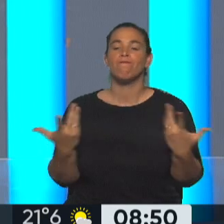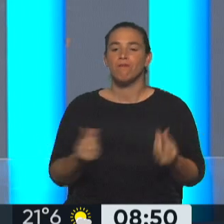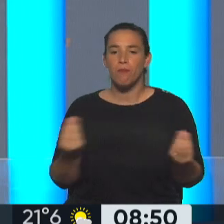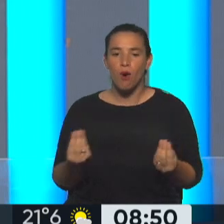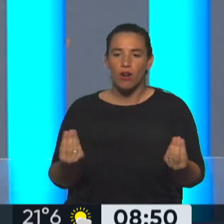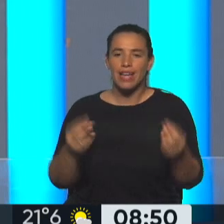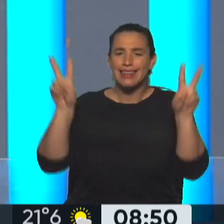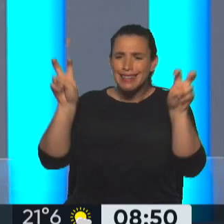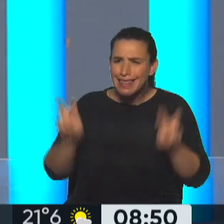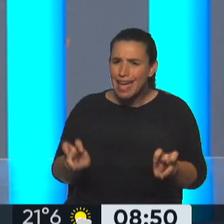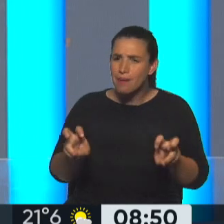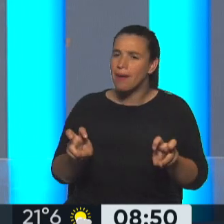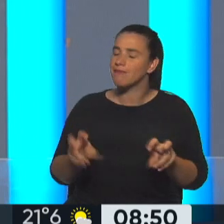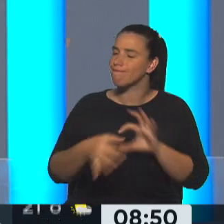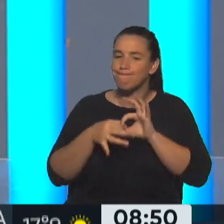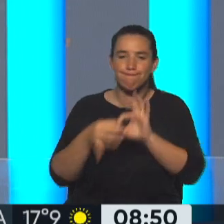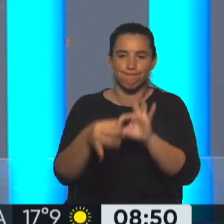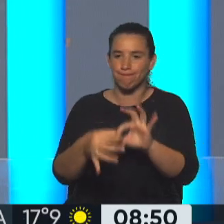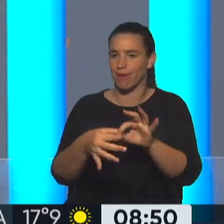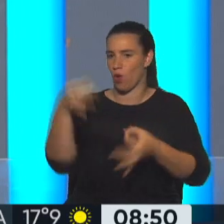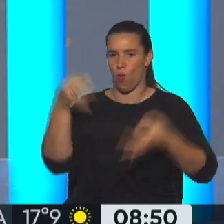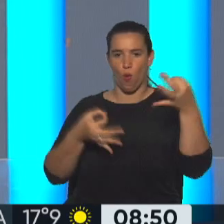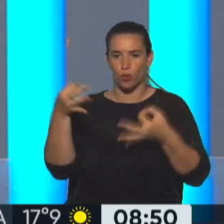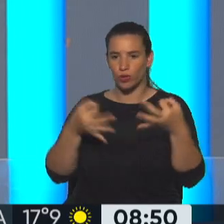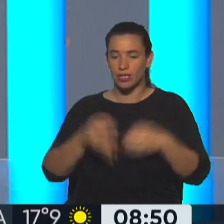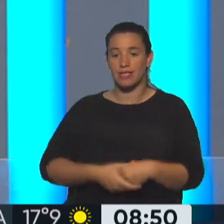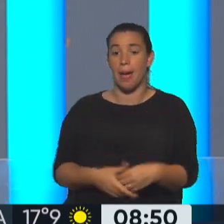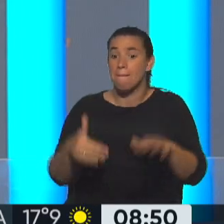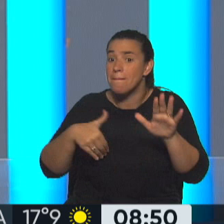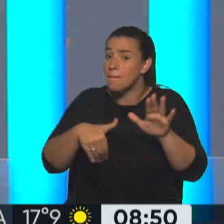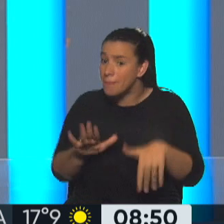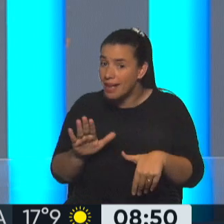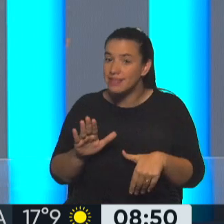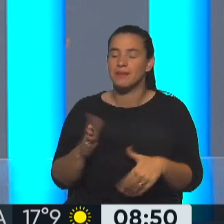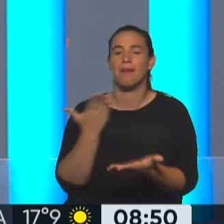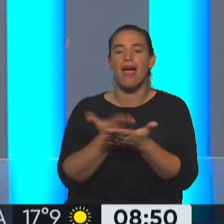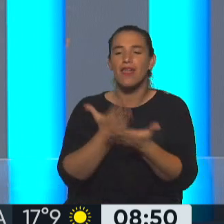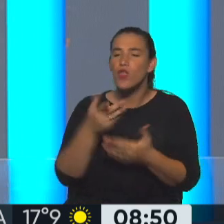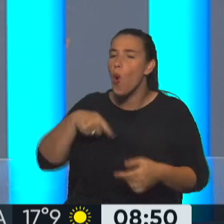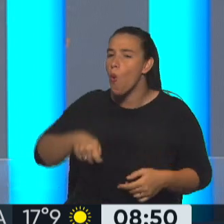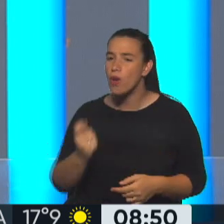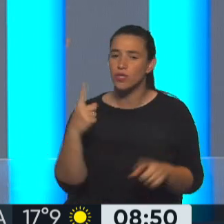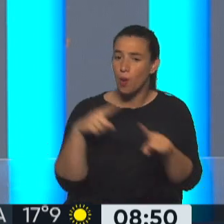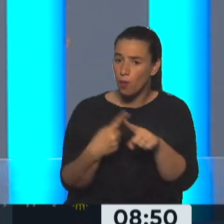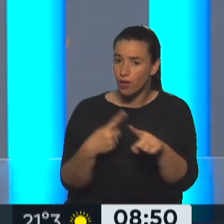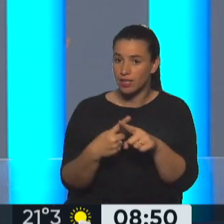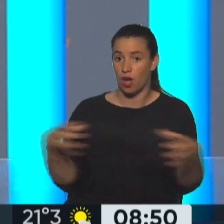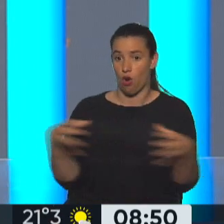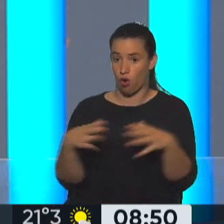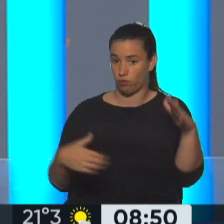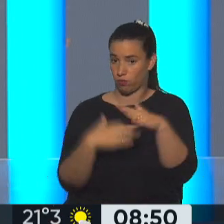por los temas vinculados con la justicia. Ahora más enturbiado con el pedido de juicio político a la Corte Suprema de Justicia, que